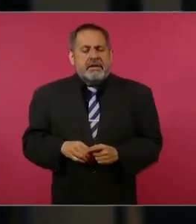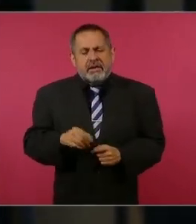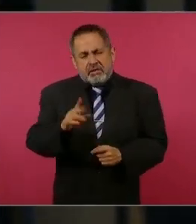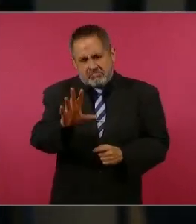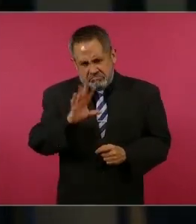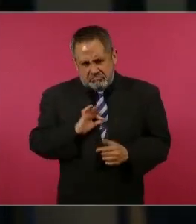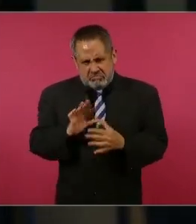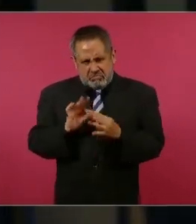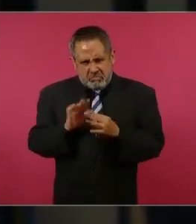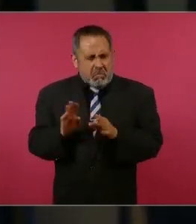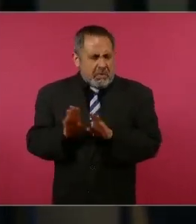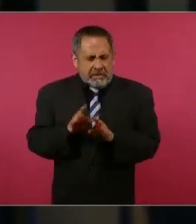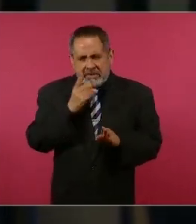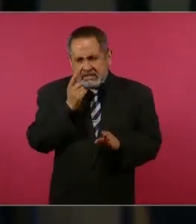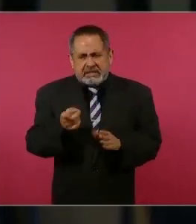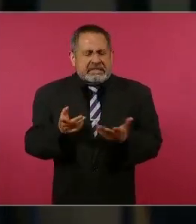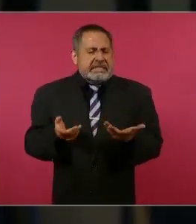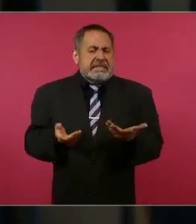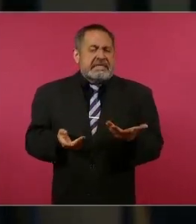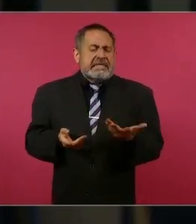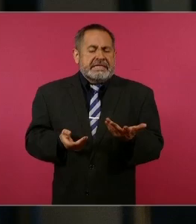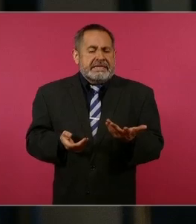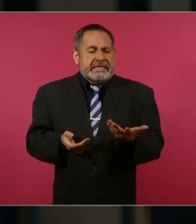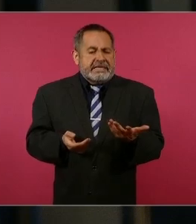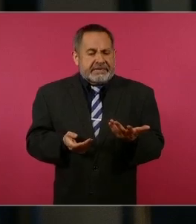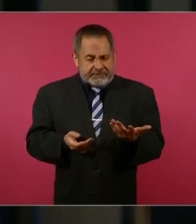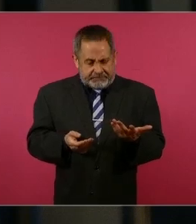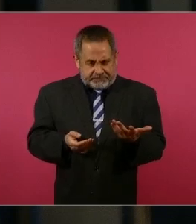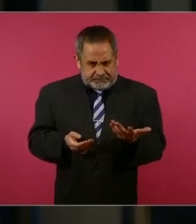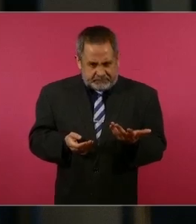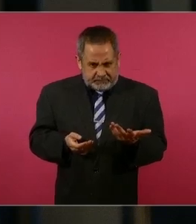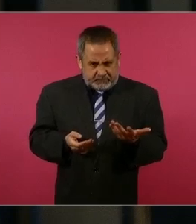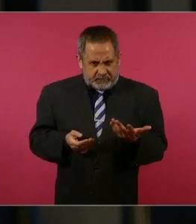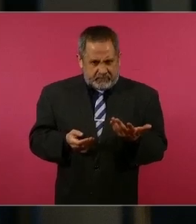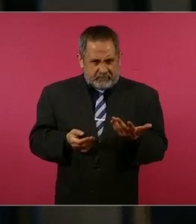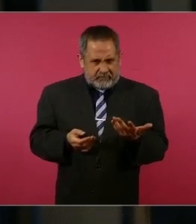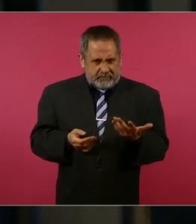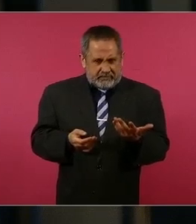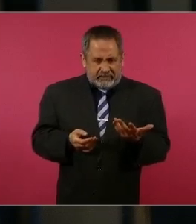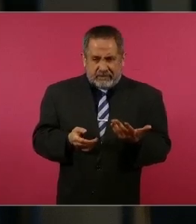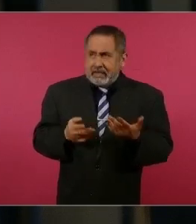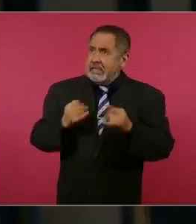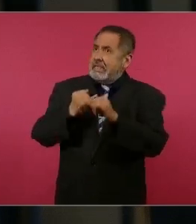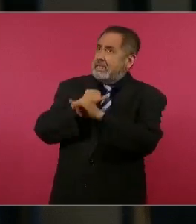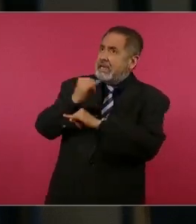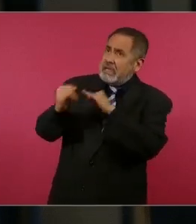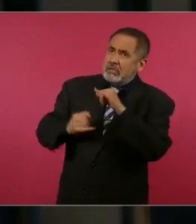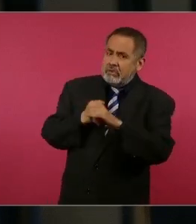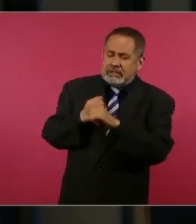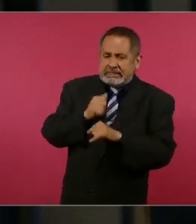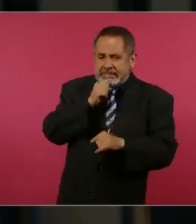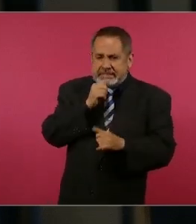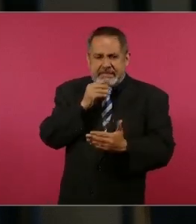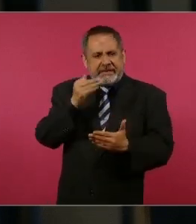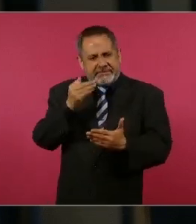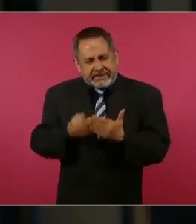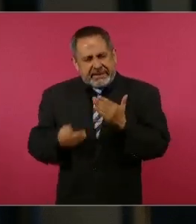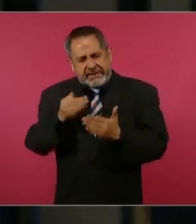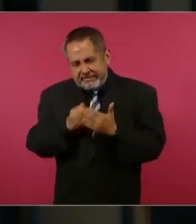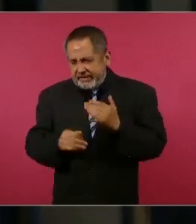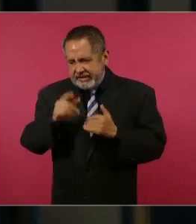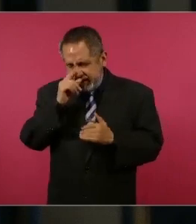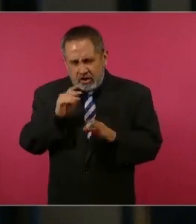nos podría comentar referente a precisamente a los pendientes internacionales que podría de alguna